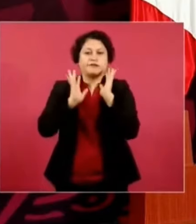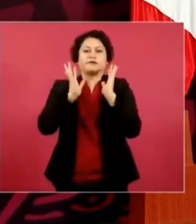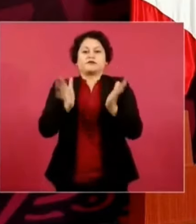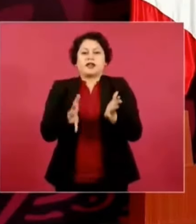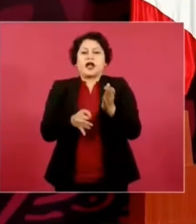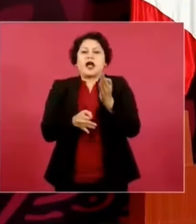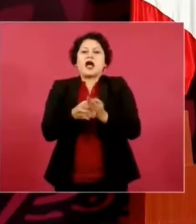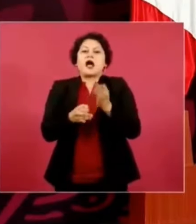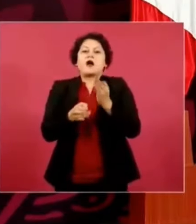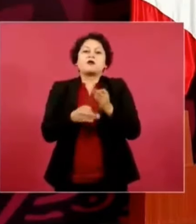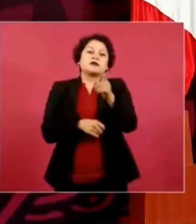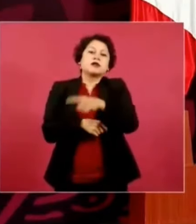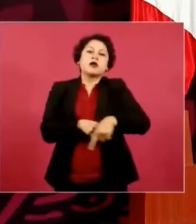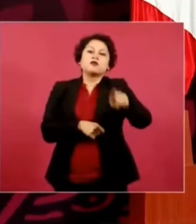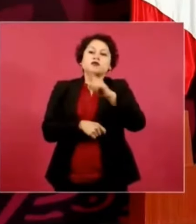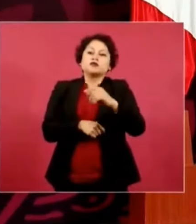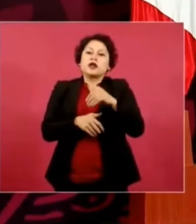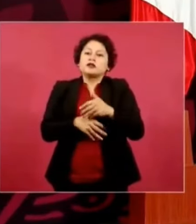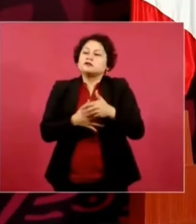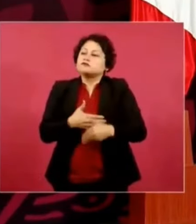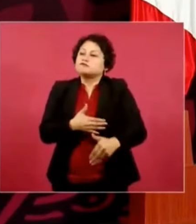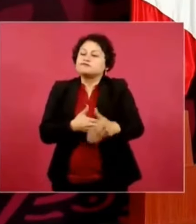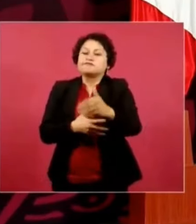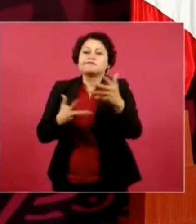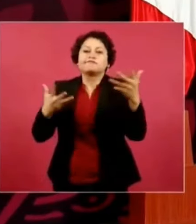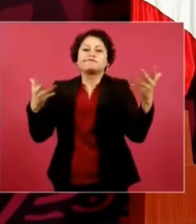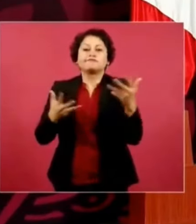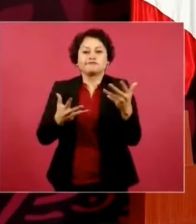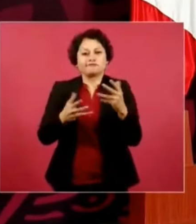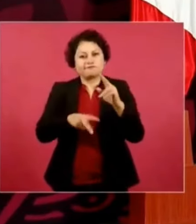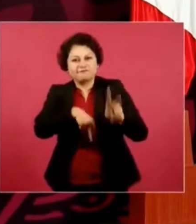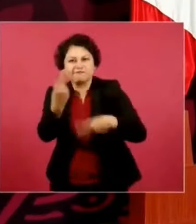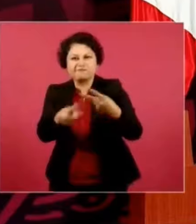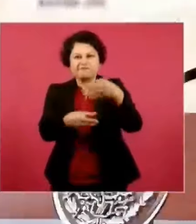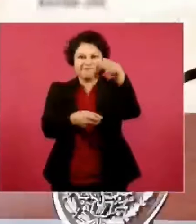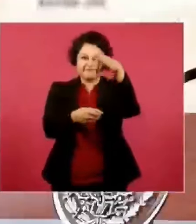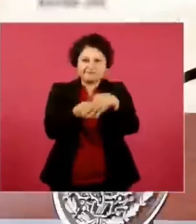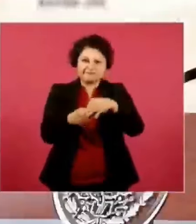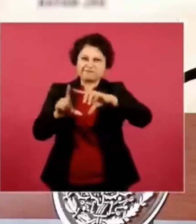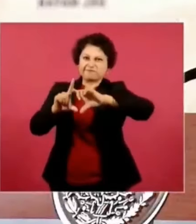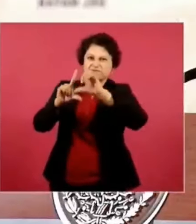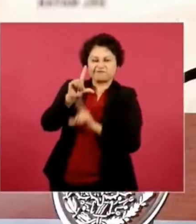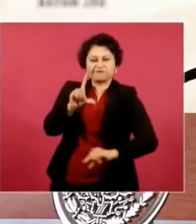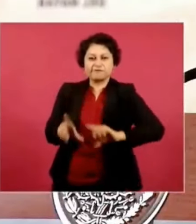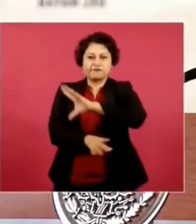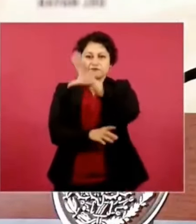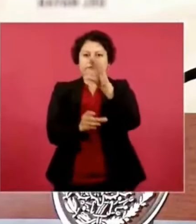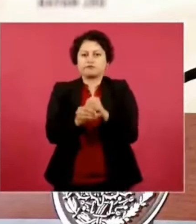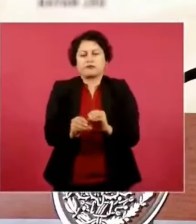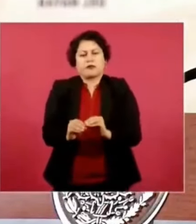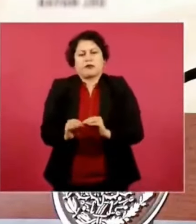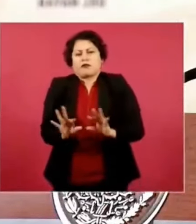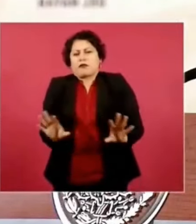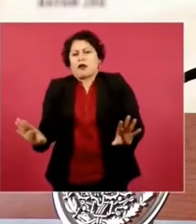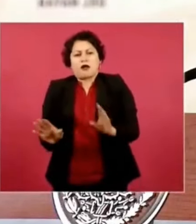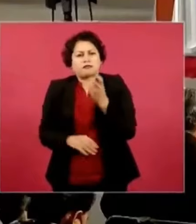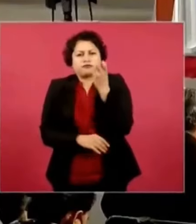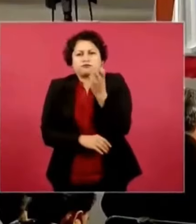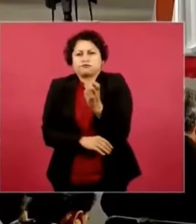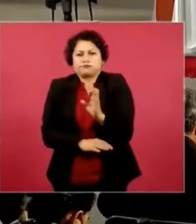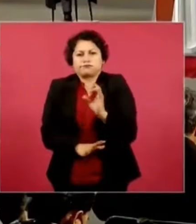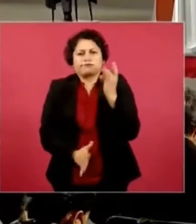pacífica voluntariamente sobre las urnas en todo el país así de Claro así de simple Cómo